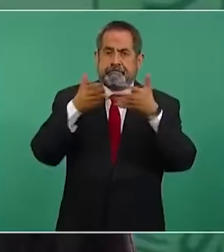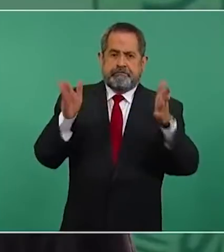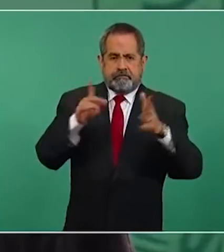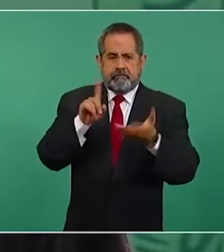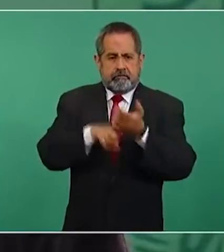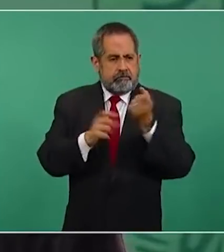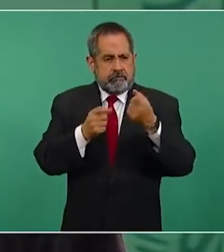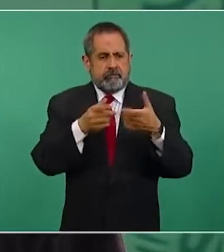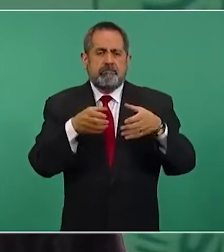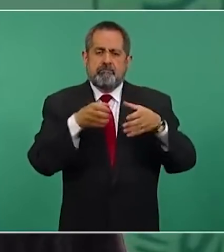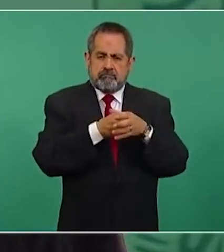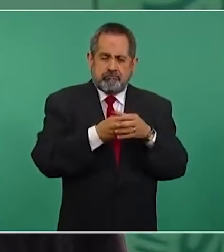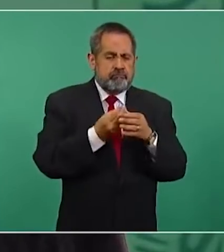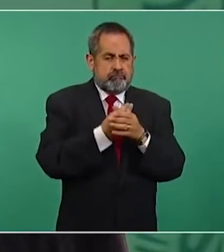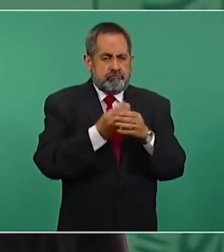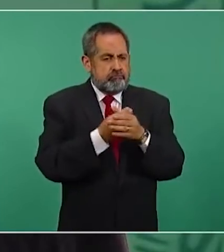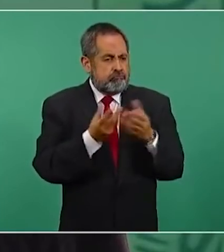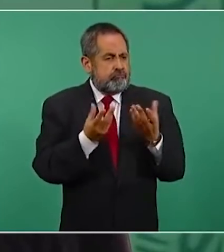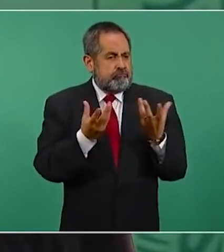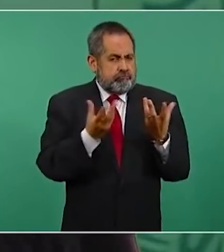son reales